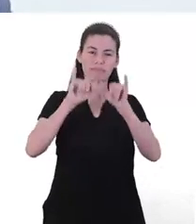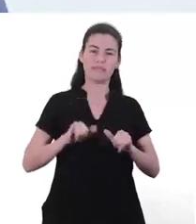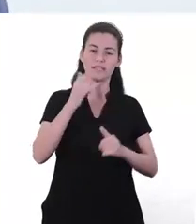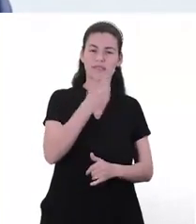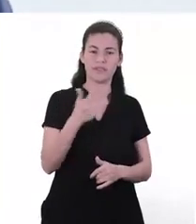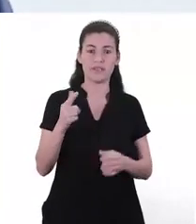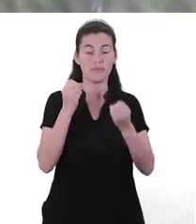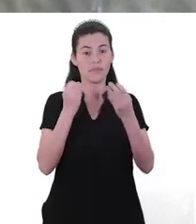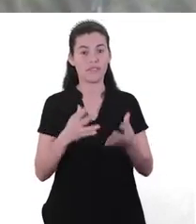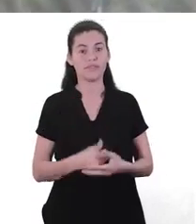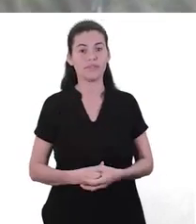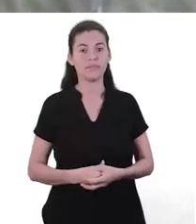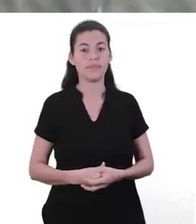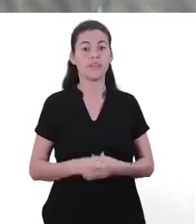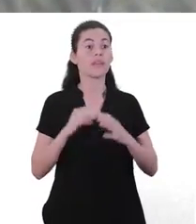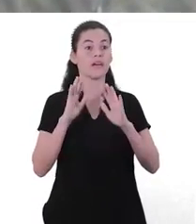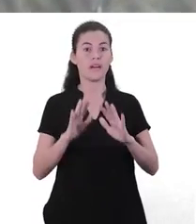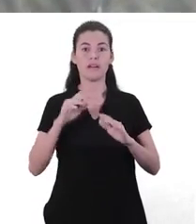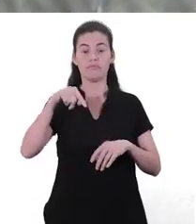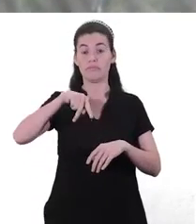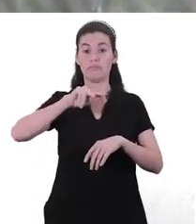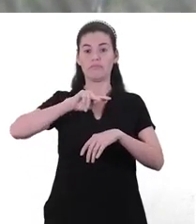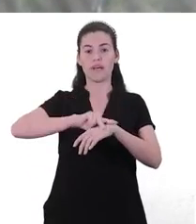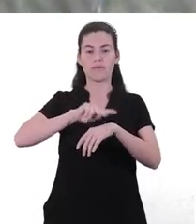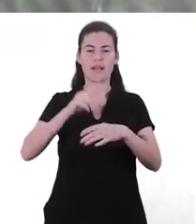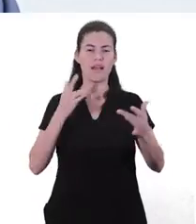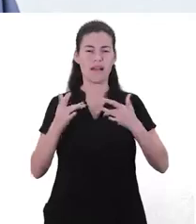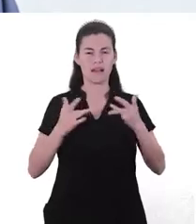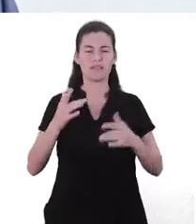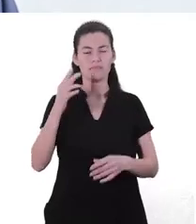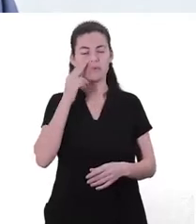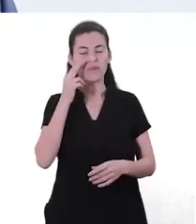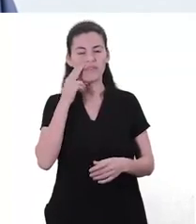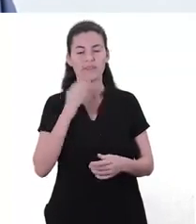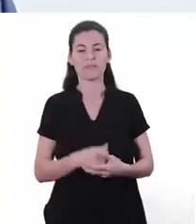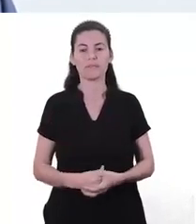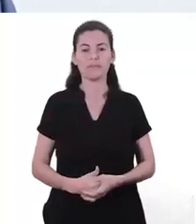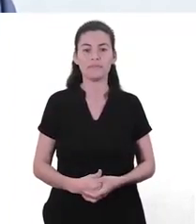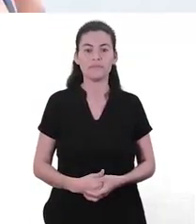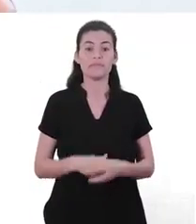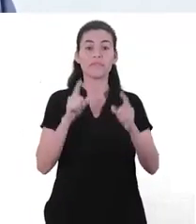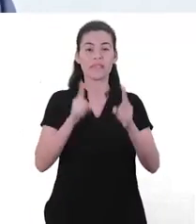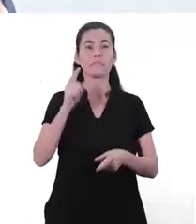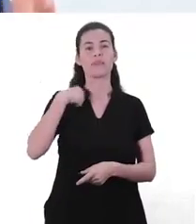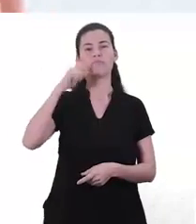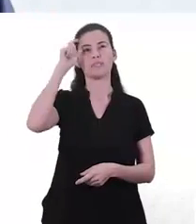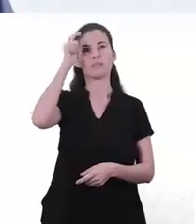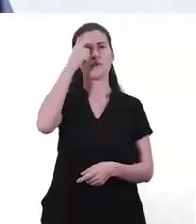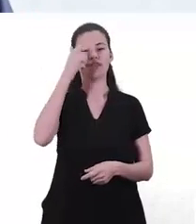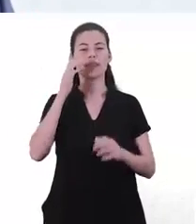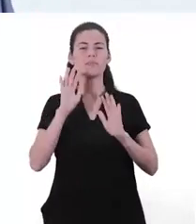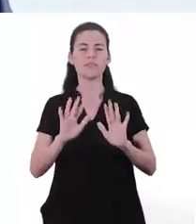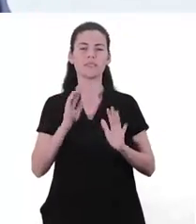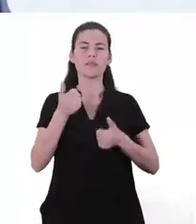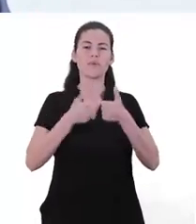simplemente. Tal cual. Y eso se da mucho en el arte. Manu, vos sabés que siempre, digamos, la concepción o la construcción que